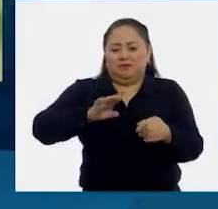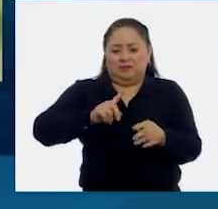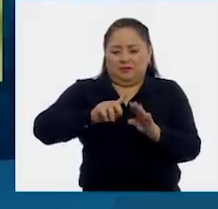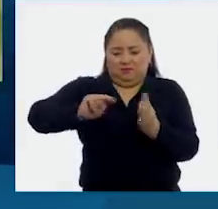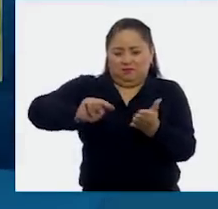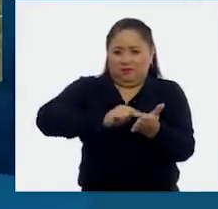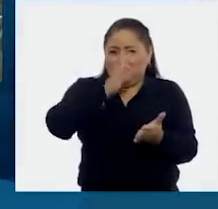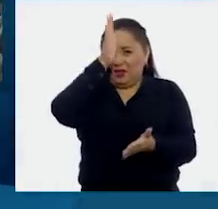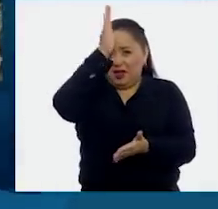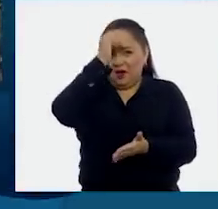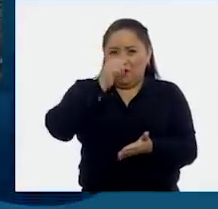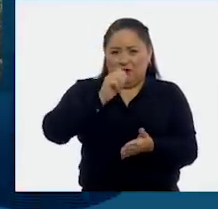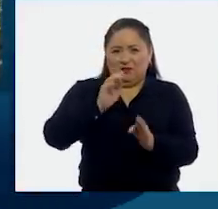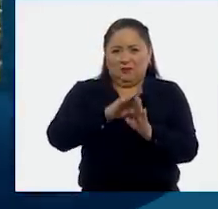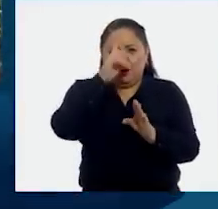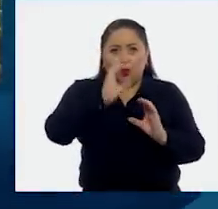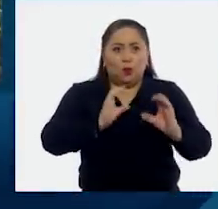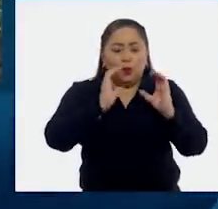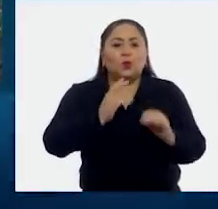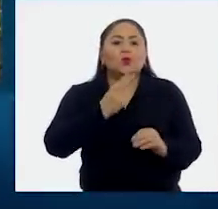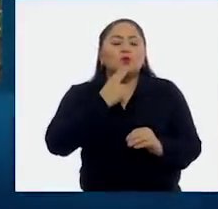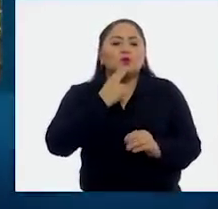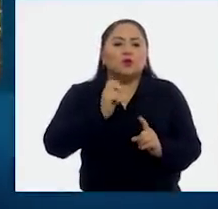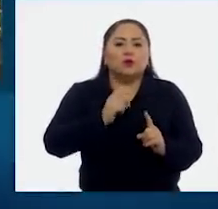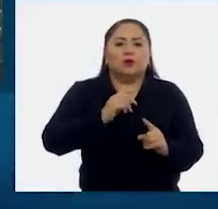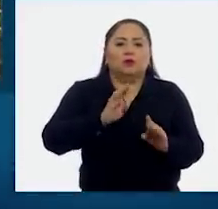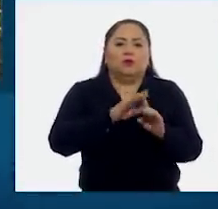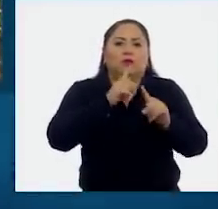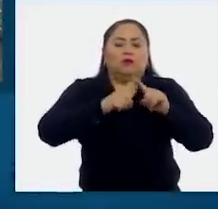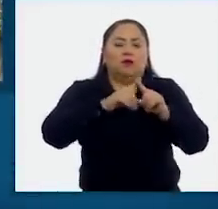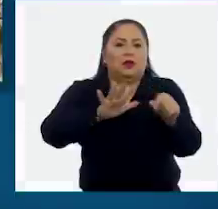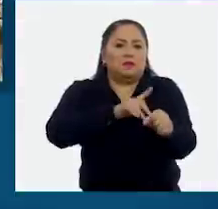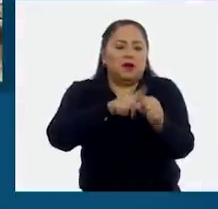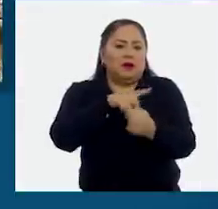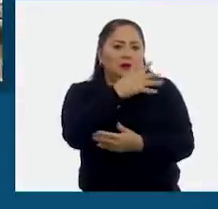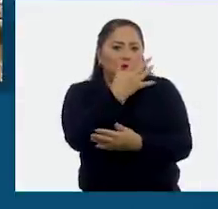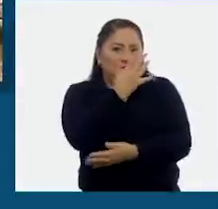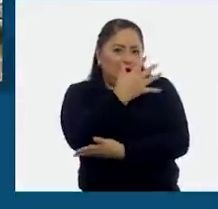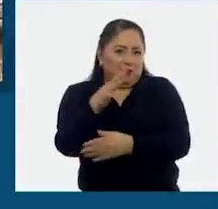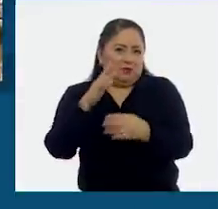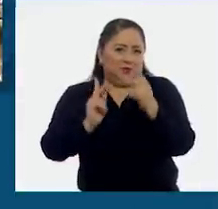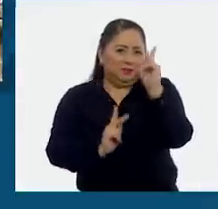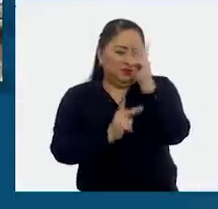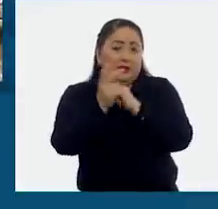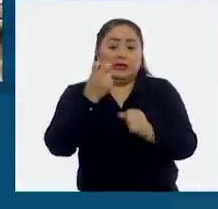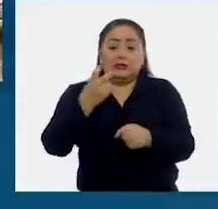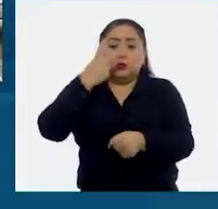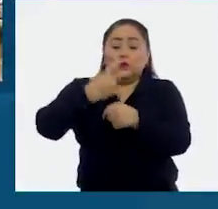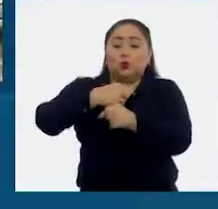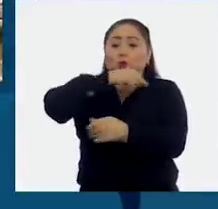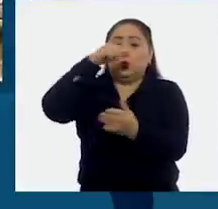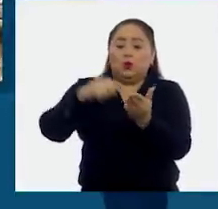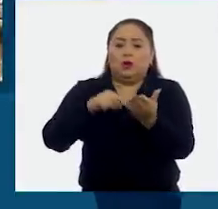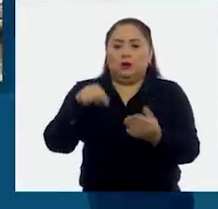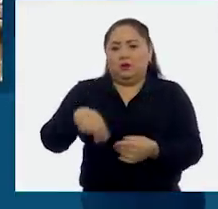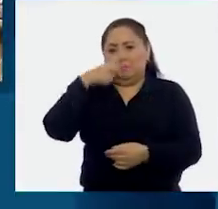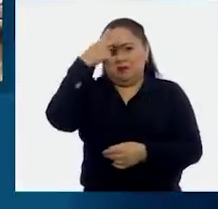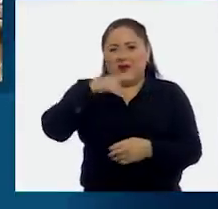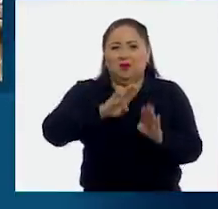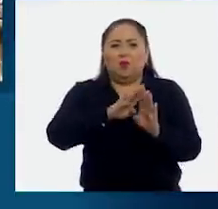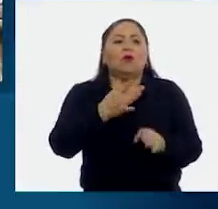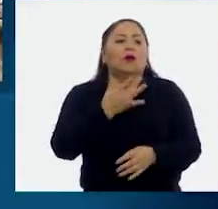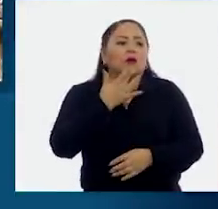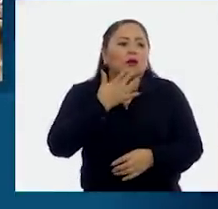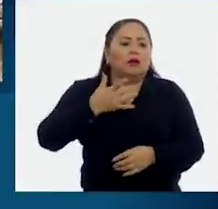acuerdo mundial enfocado en la conservación y el uso sustentable de la biodiversidad. A nivel mundial, México ocupa el segundo lugar en el número de especies de